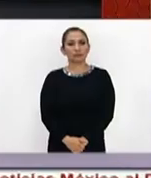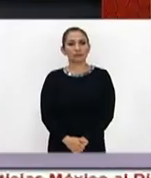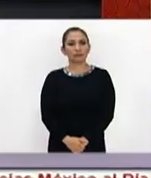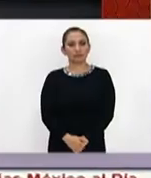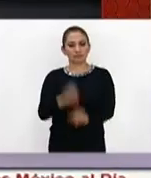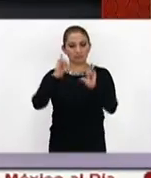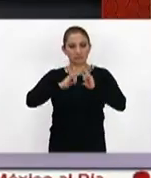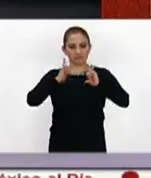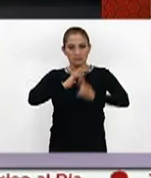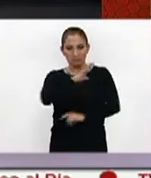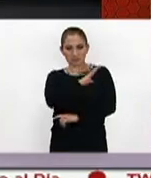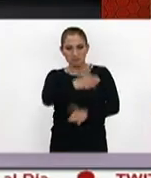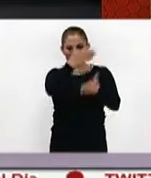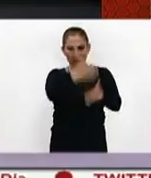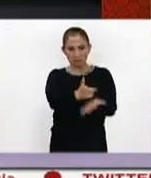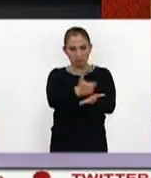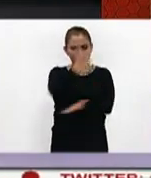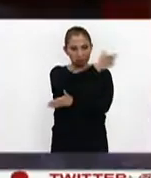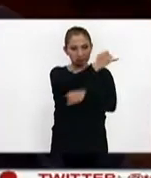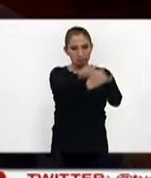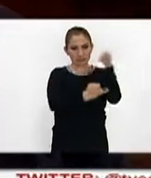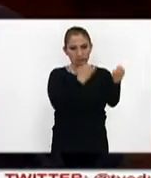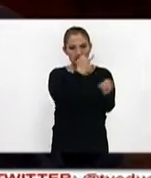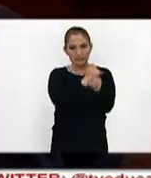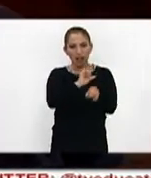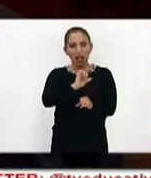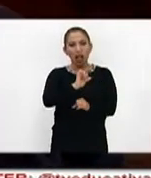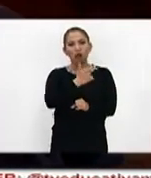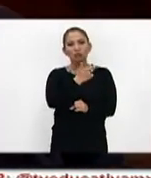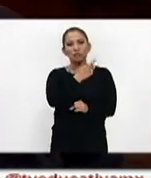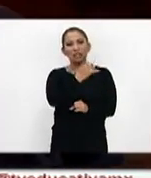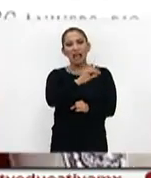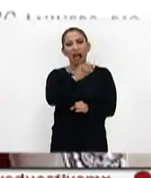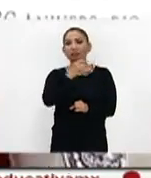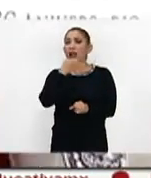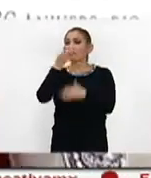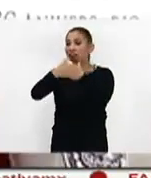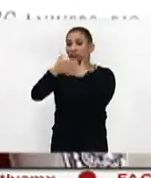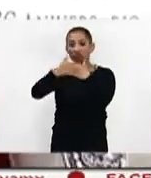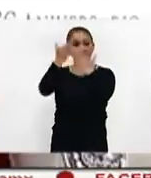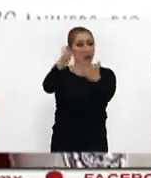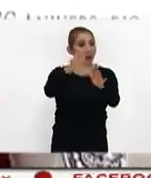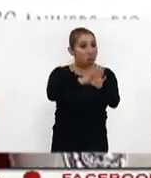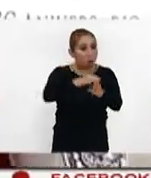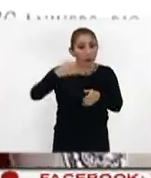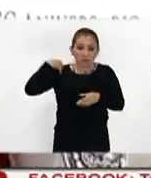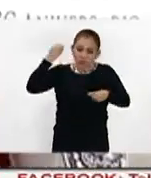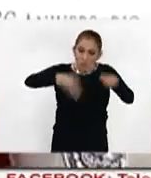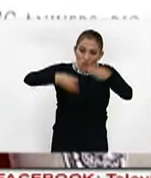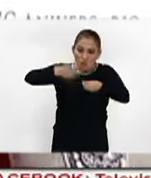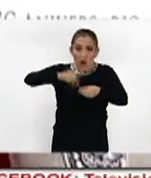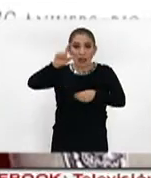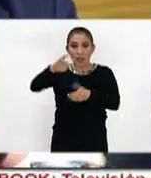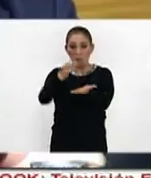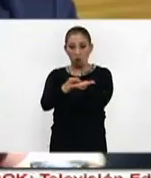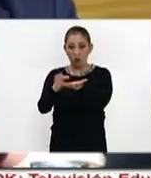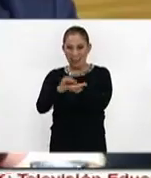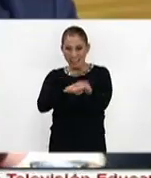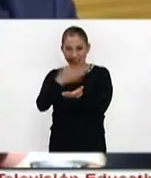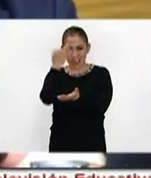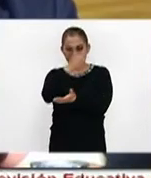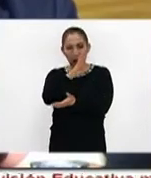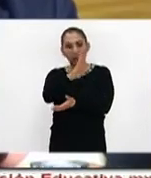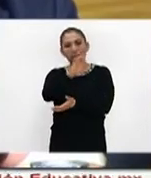El gerente general del Banco de Pagos Internacionales, Agustín Carstens, hizo un llamado a los bancos centrales a invertir y a evitar que las monedas virtuales